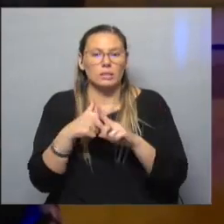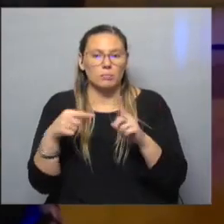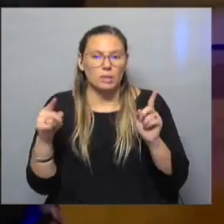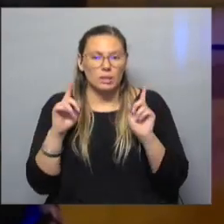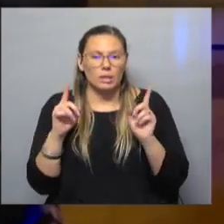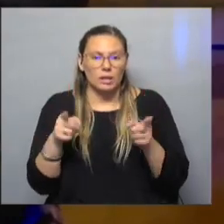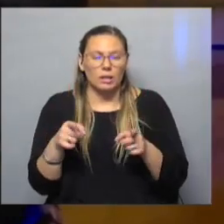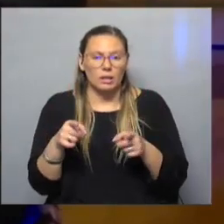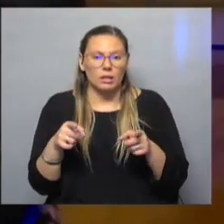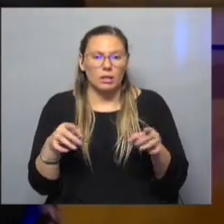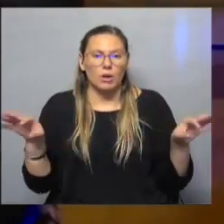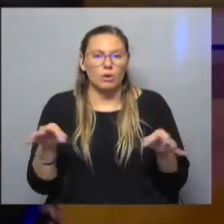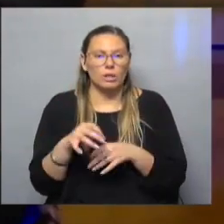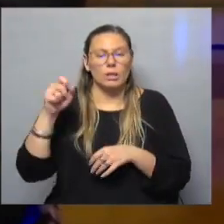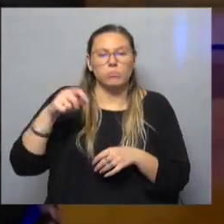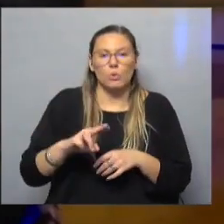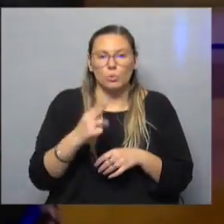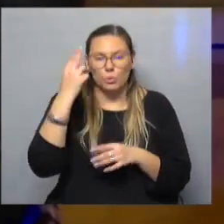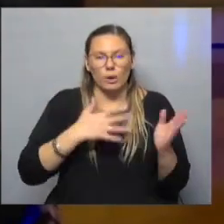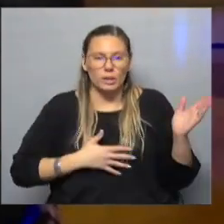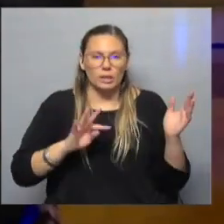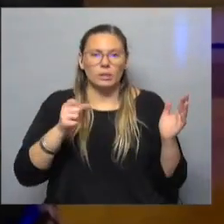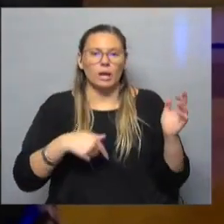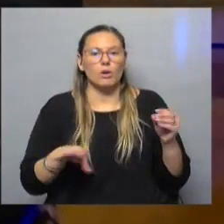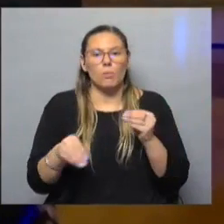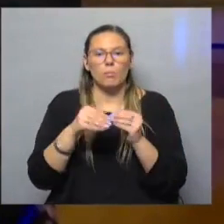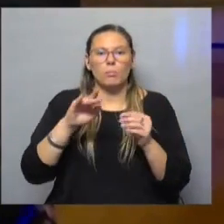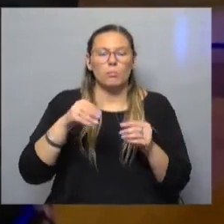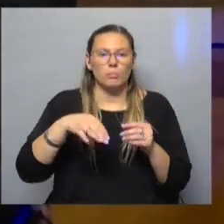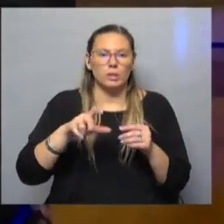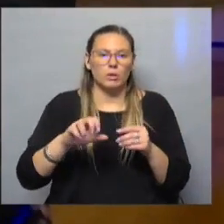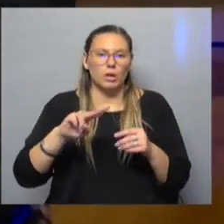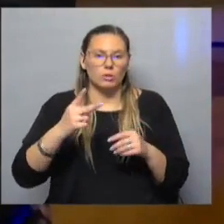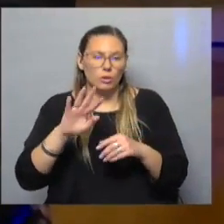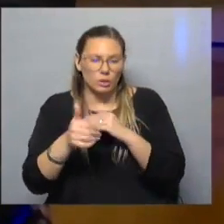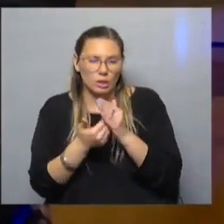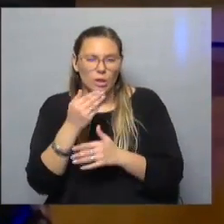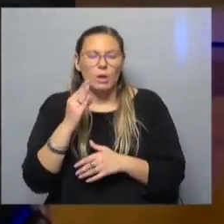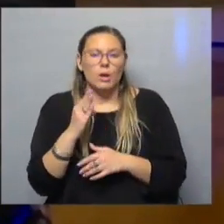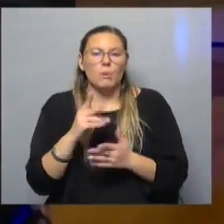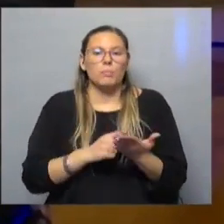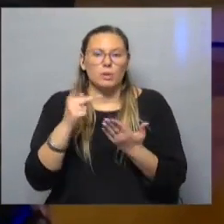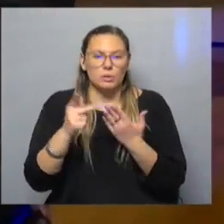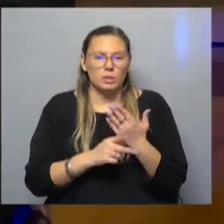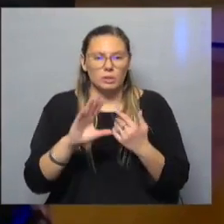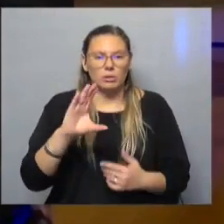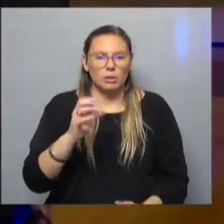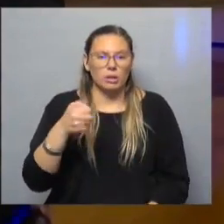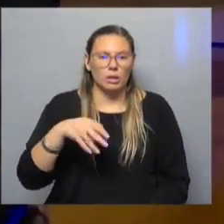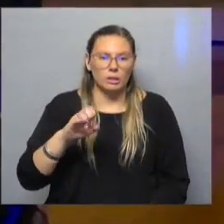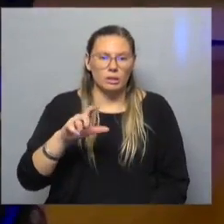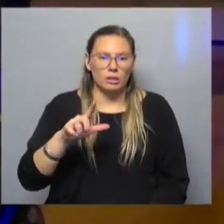va a estar la Orquesta Típica Uruguay Estango más Milonga hasta las 2 de la mañana, Proyecto Caníbal Troilo